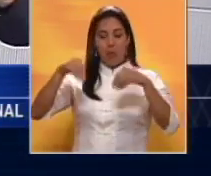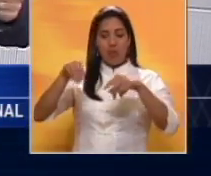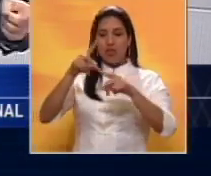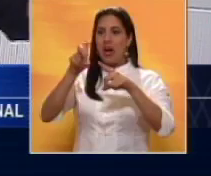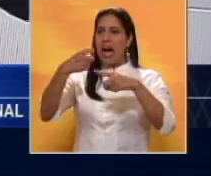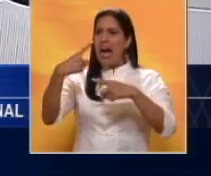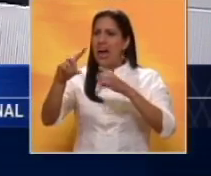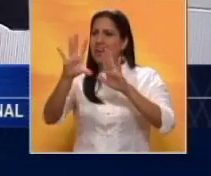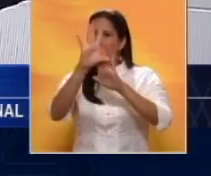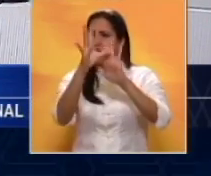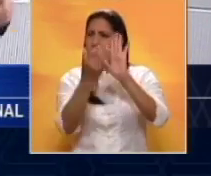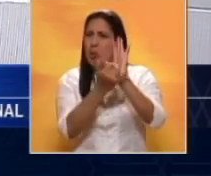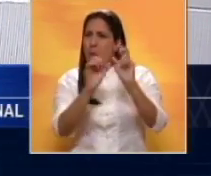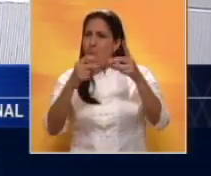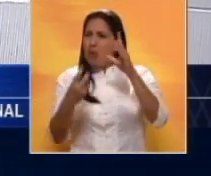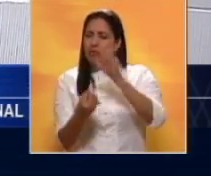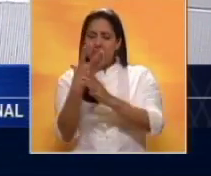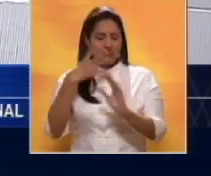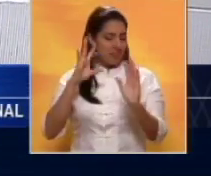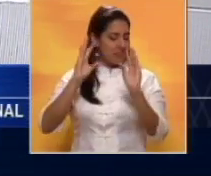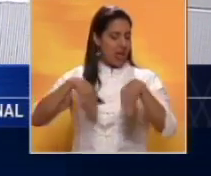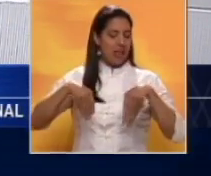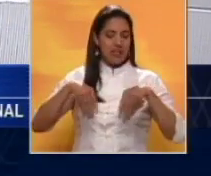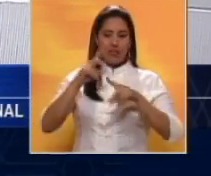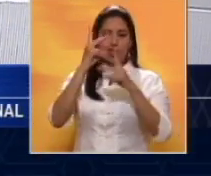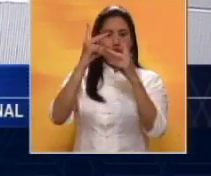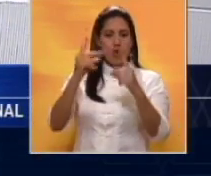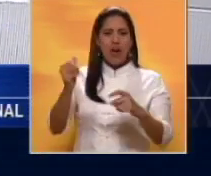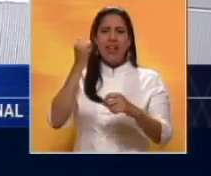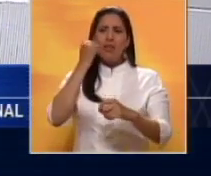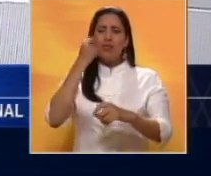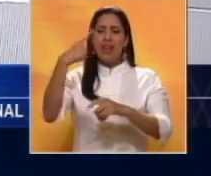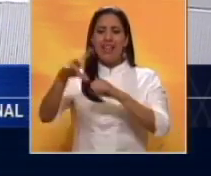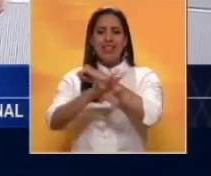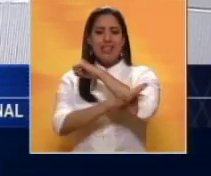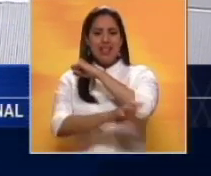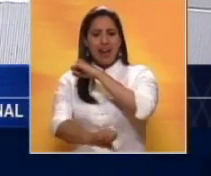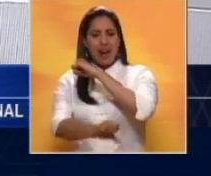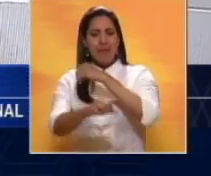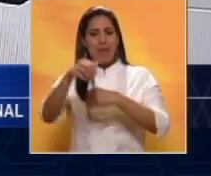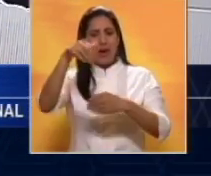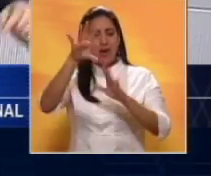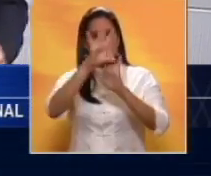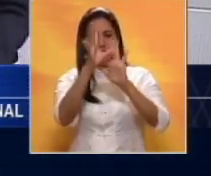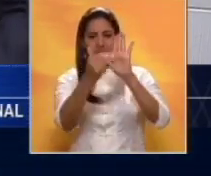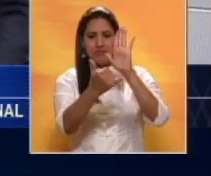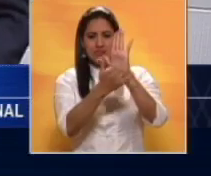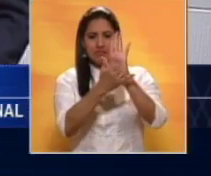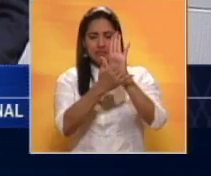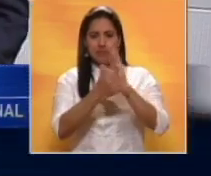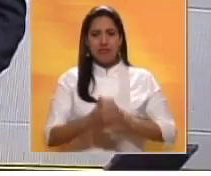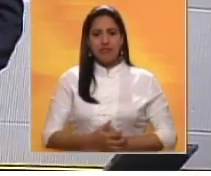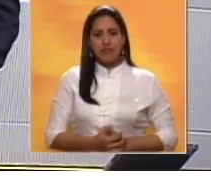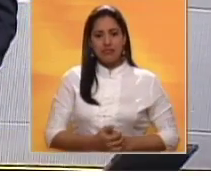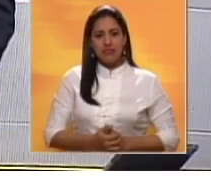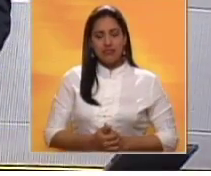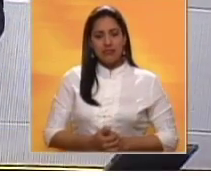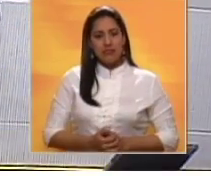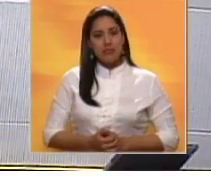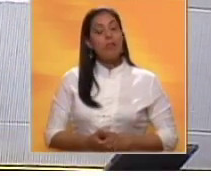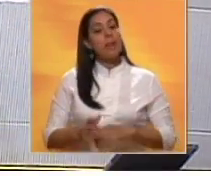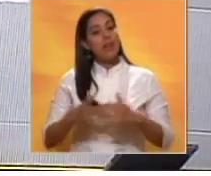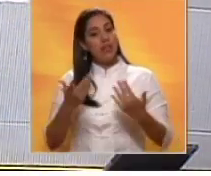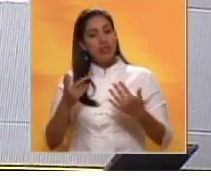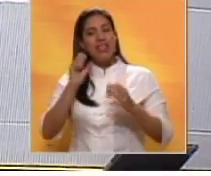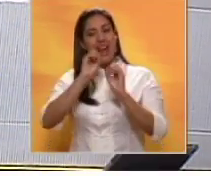la existencia y la manera como se ha elegido esa fraudulenta Asamblea Constituyente,